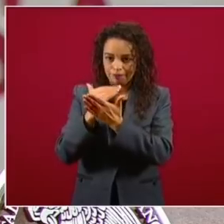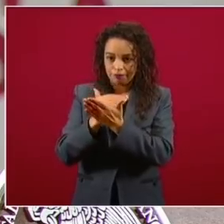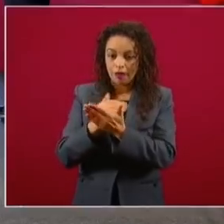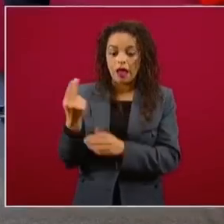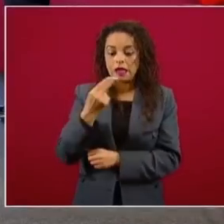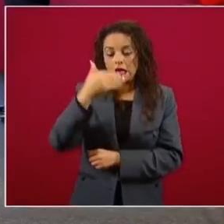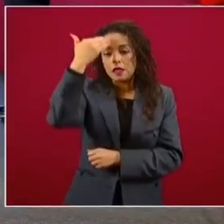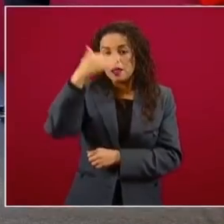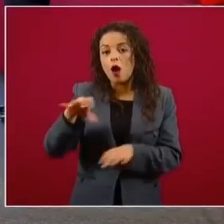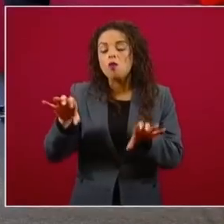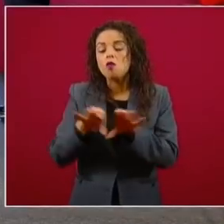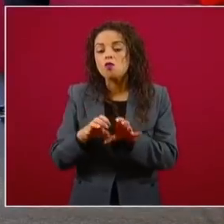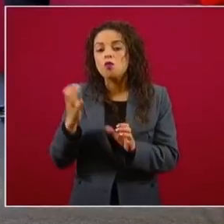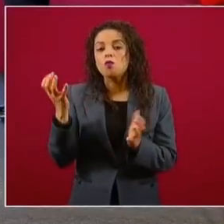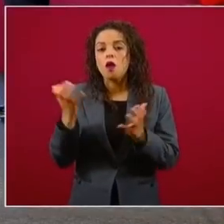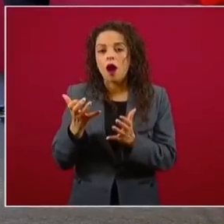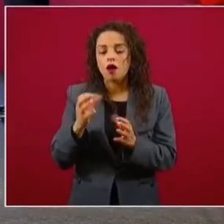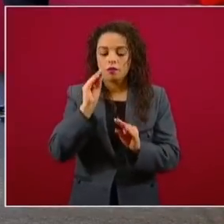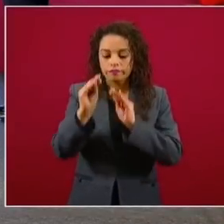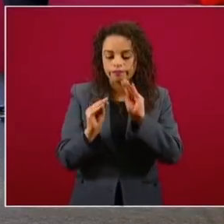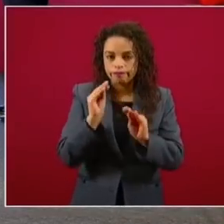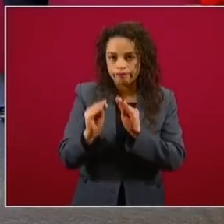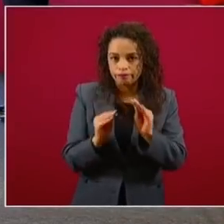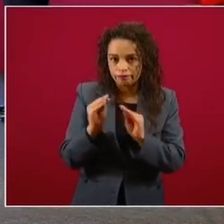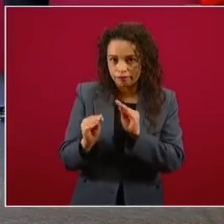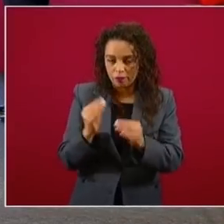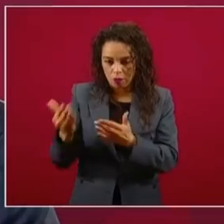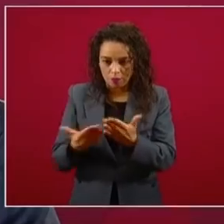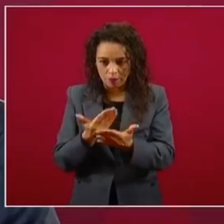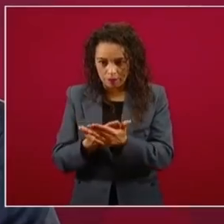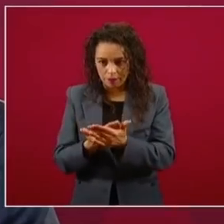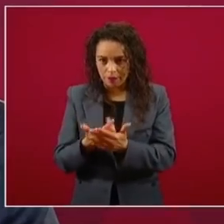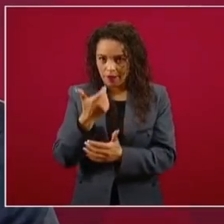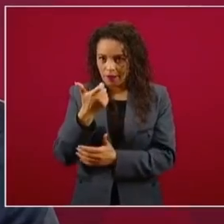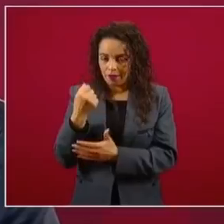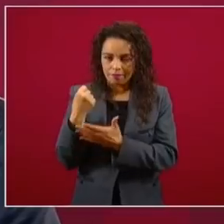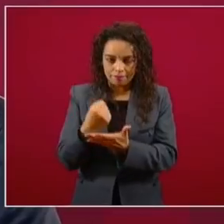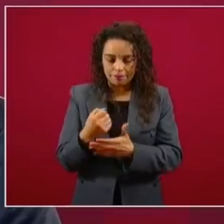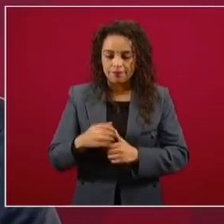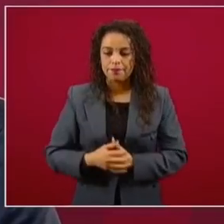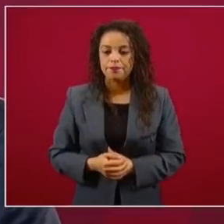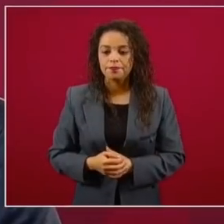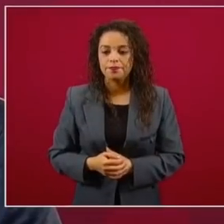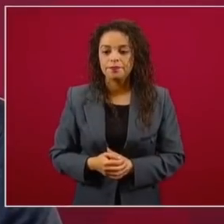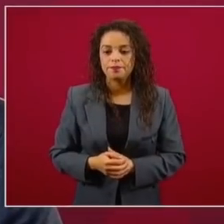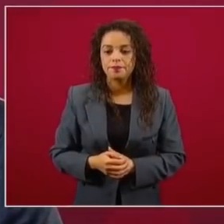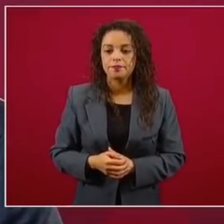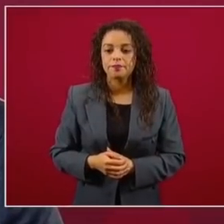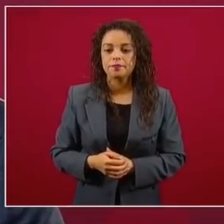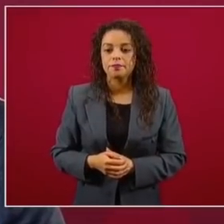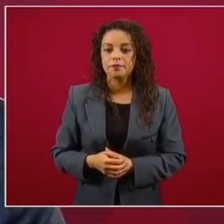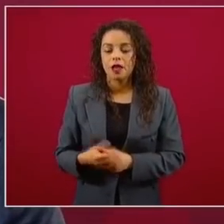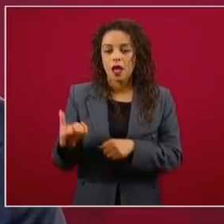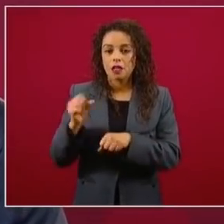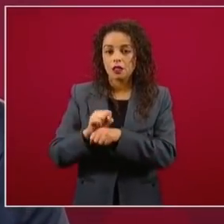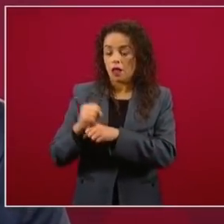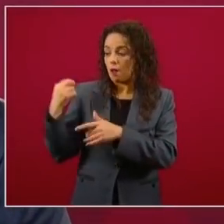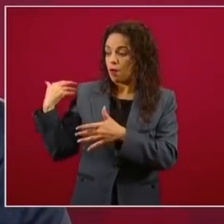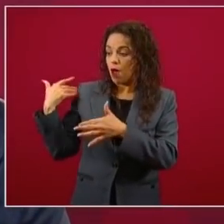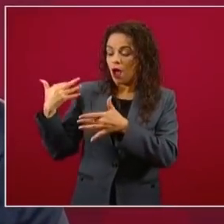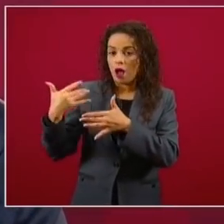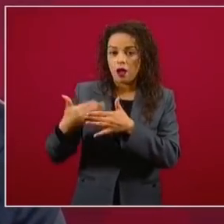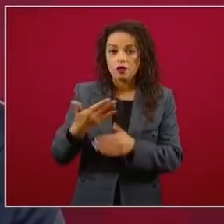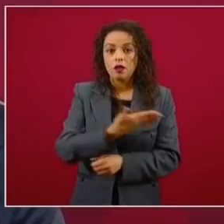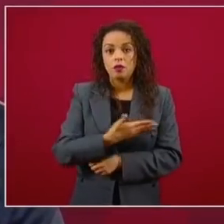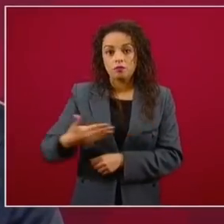los ingresos. El más importante, y como decía yo, lo ha venido reiterando el presidente a lo largo de las últimas semanas, es no hay